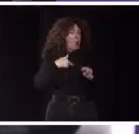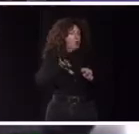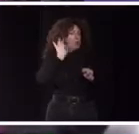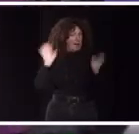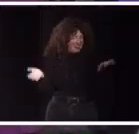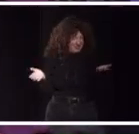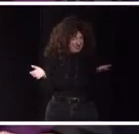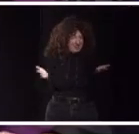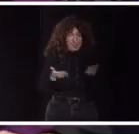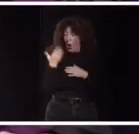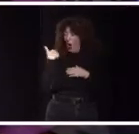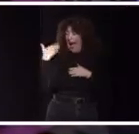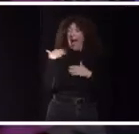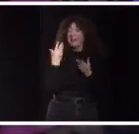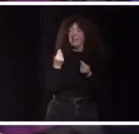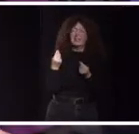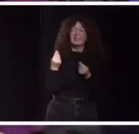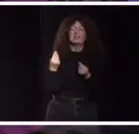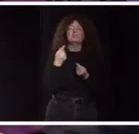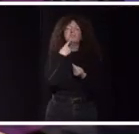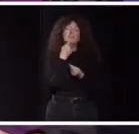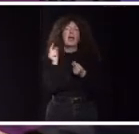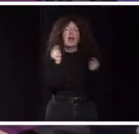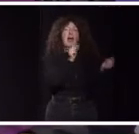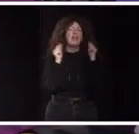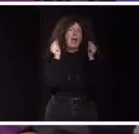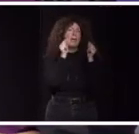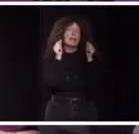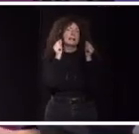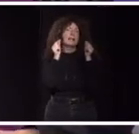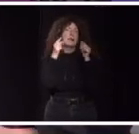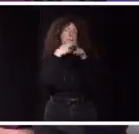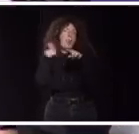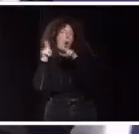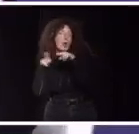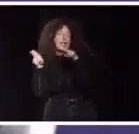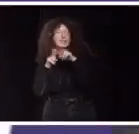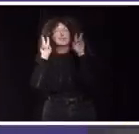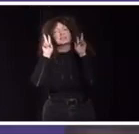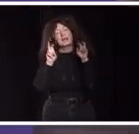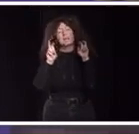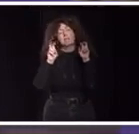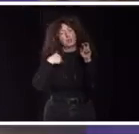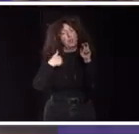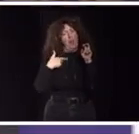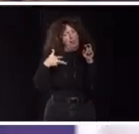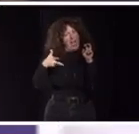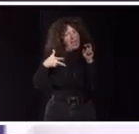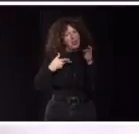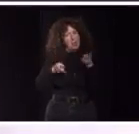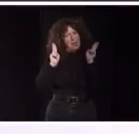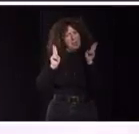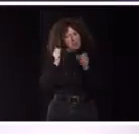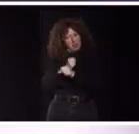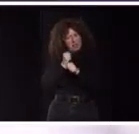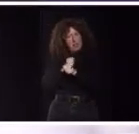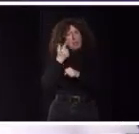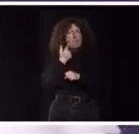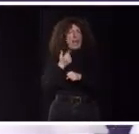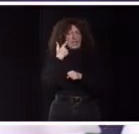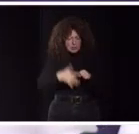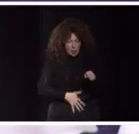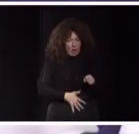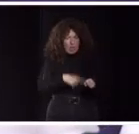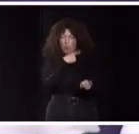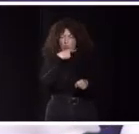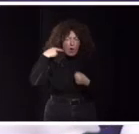que era impensable hablar como parte del debate político del derecho a un permiso de trabajo si tienes una menstruación